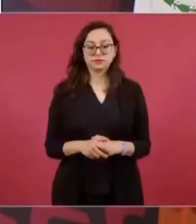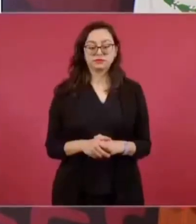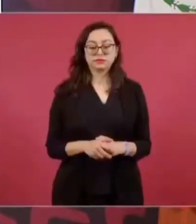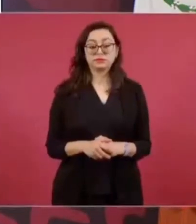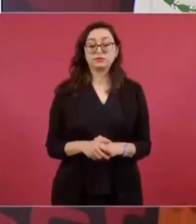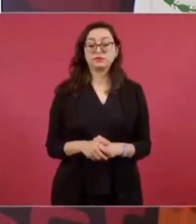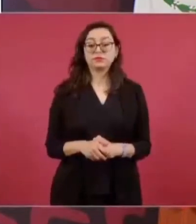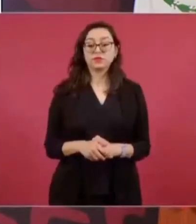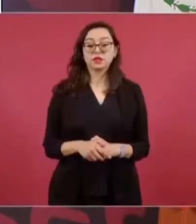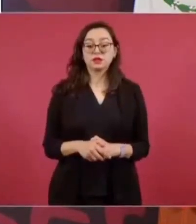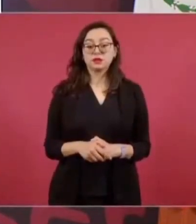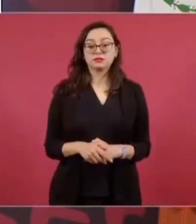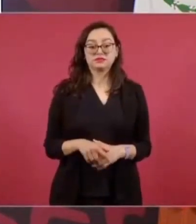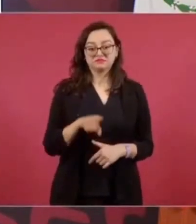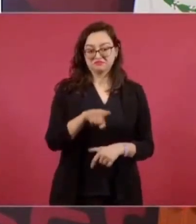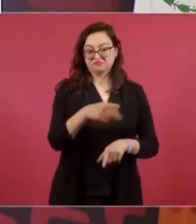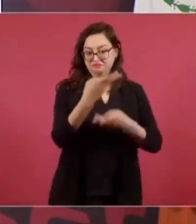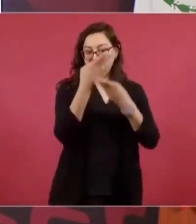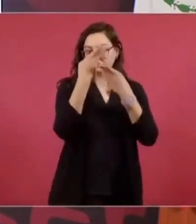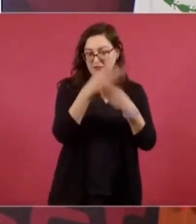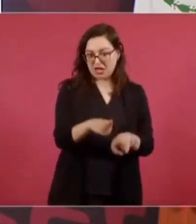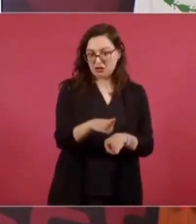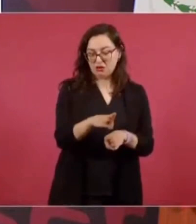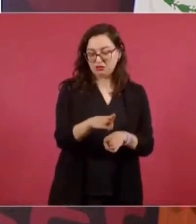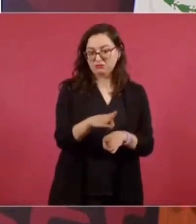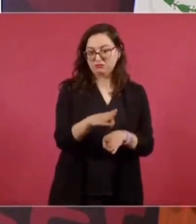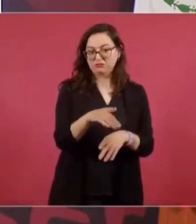Pero era el gobierno de ellos,